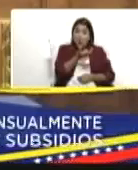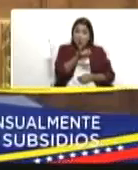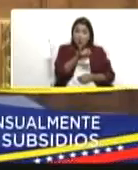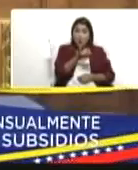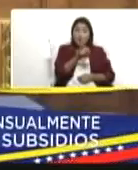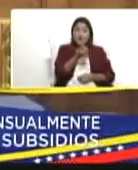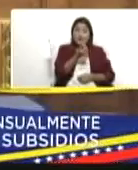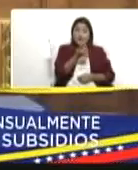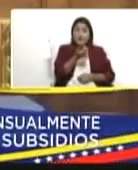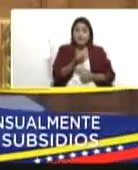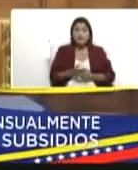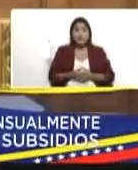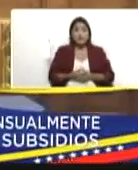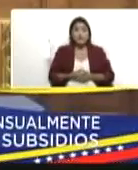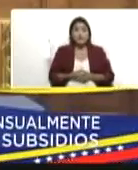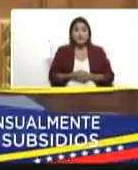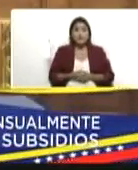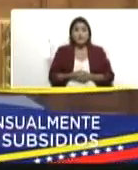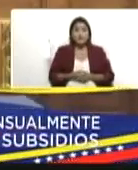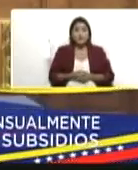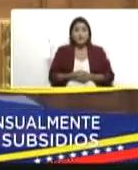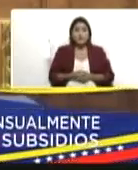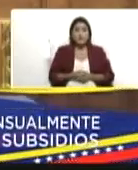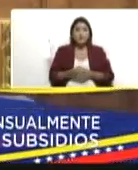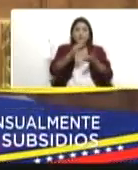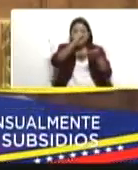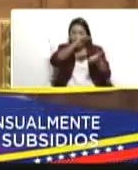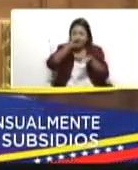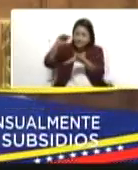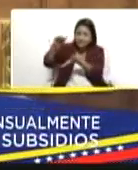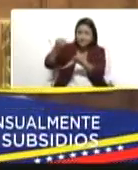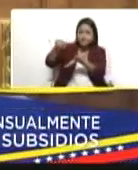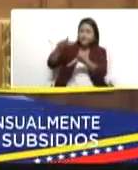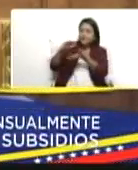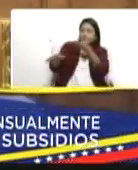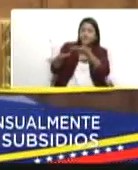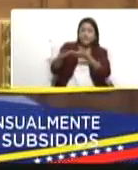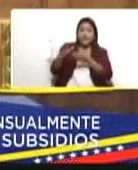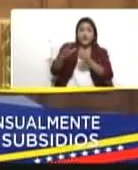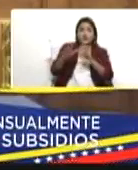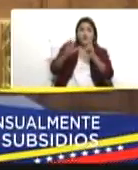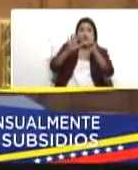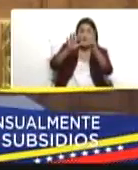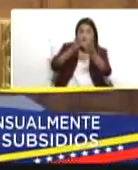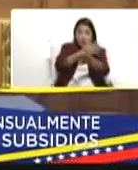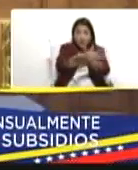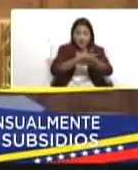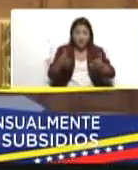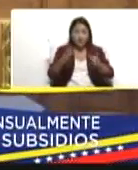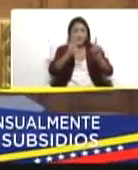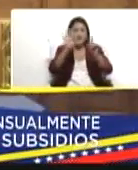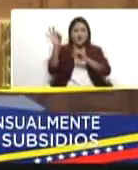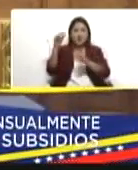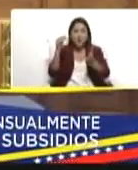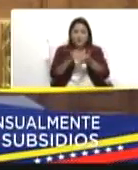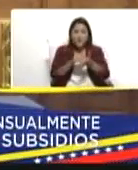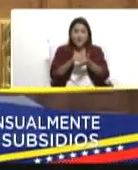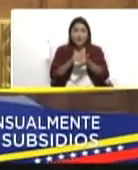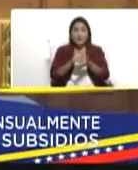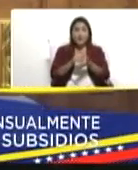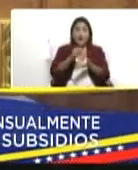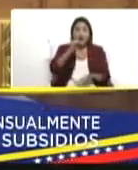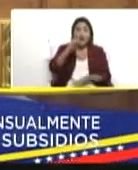platica que se invierte para que los 7600000 combos